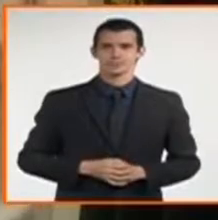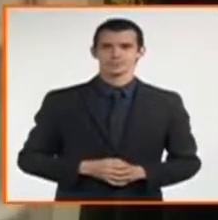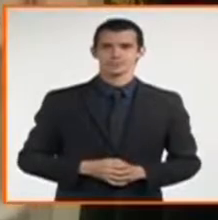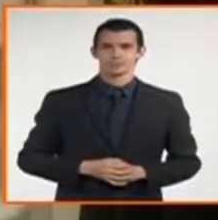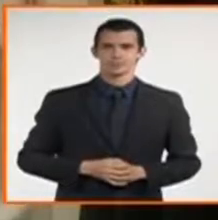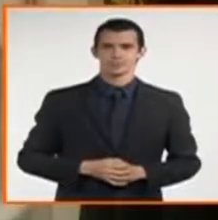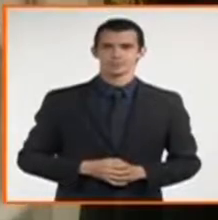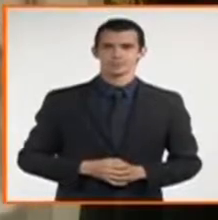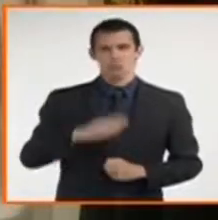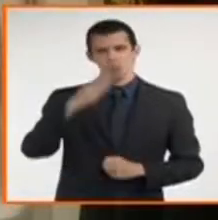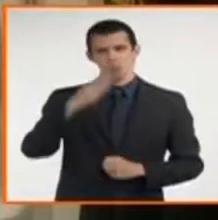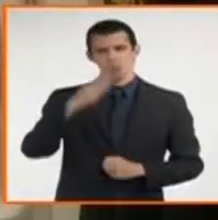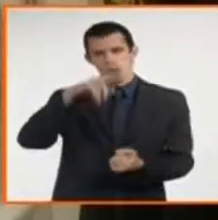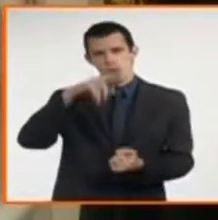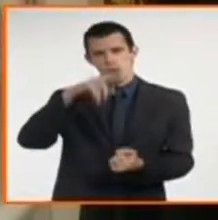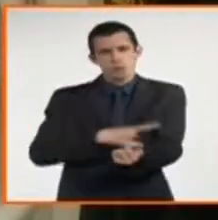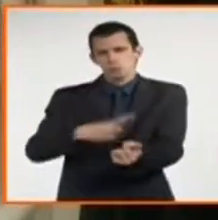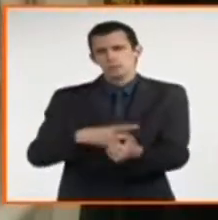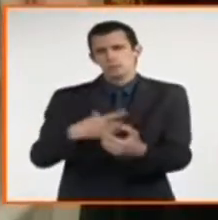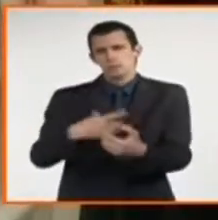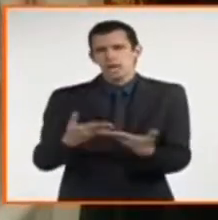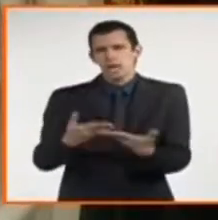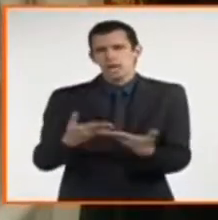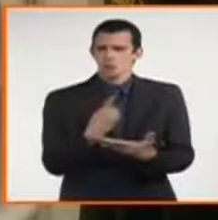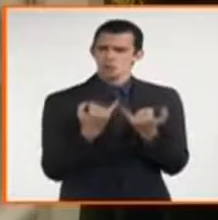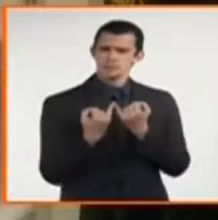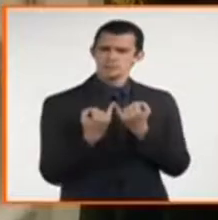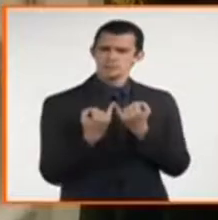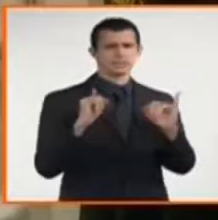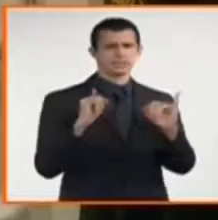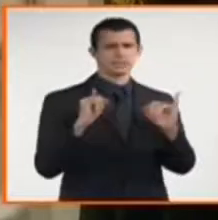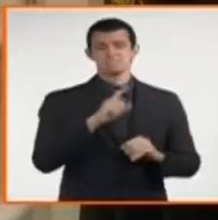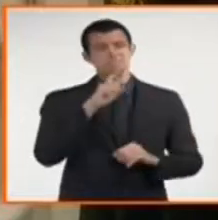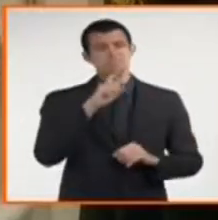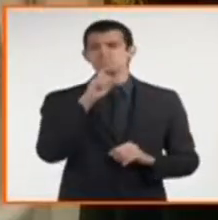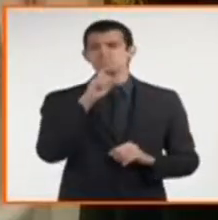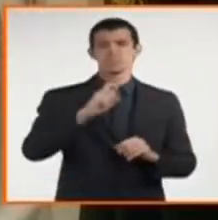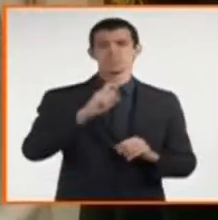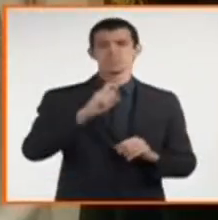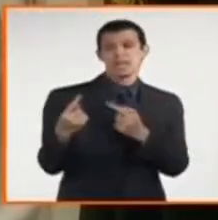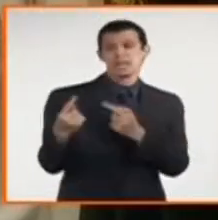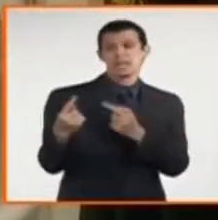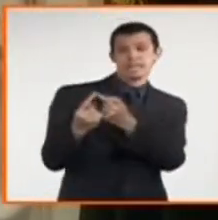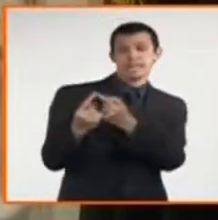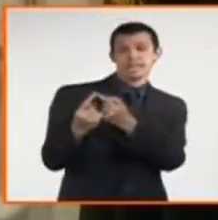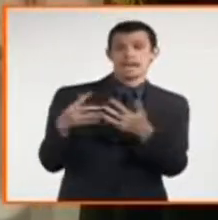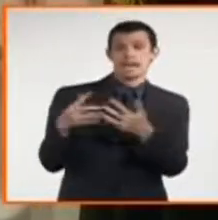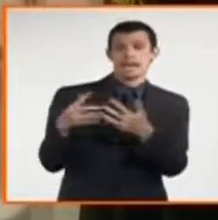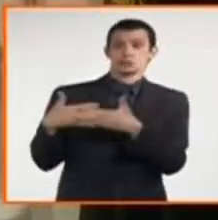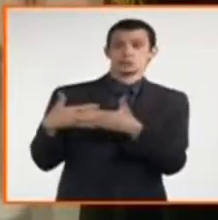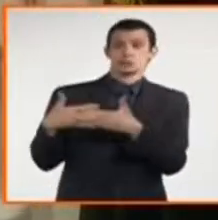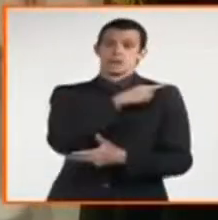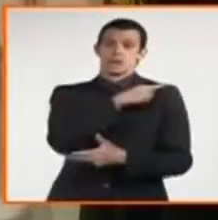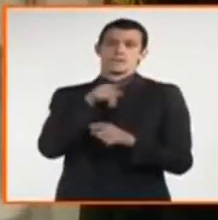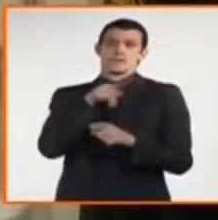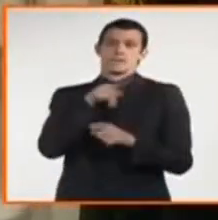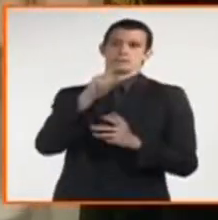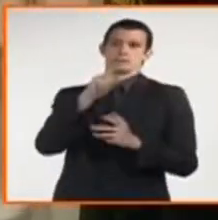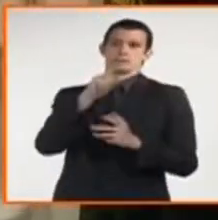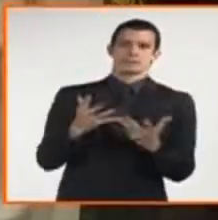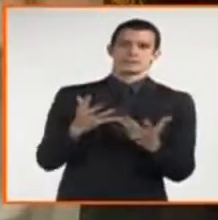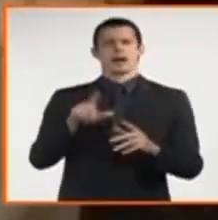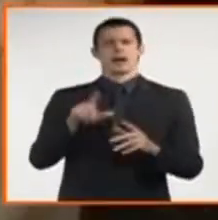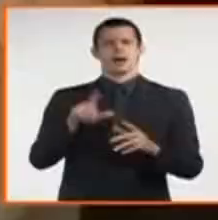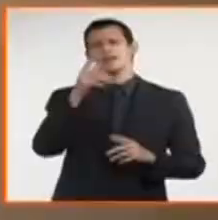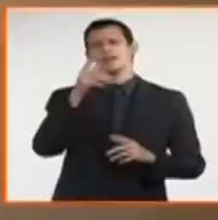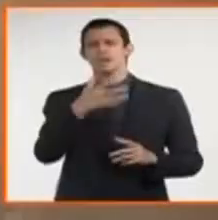colonial de pensar, ¿no? Que era imposible hacer una revolución a 90 millas de los Estados Unidos. Bueno, yo creo que también en ese sentido Fidel